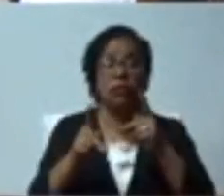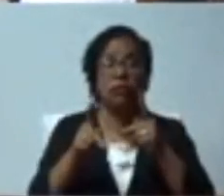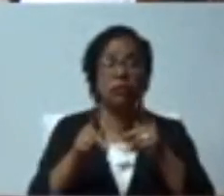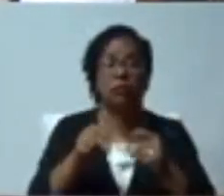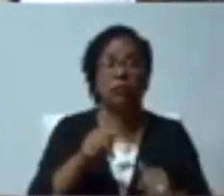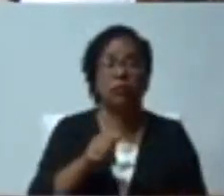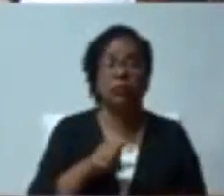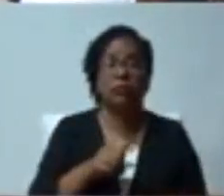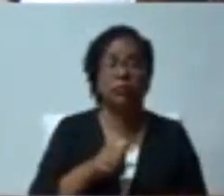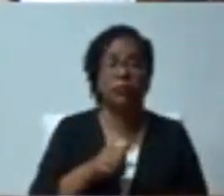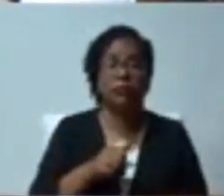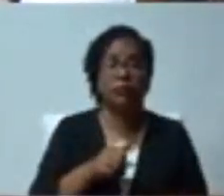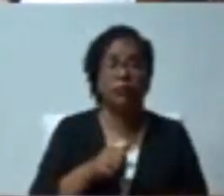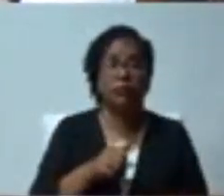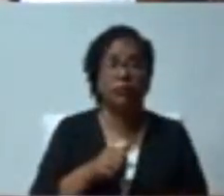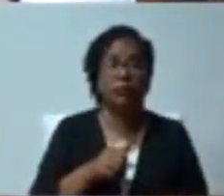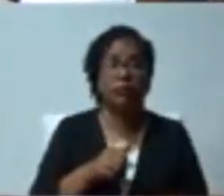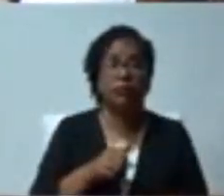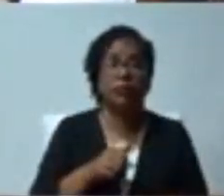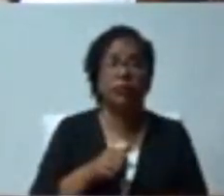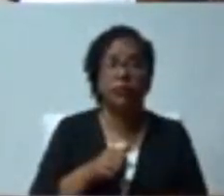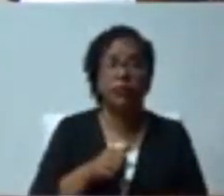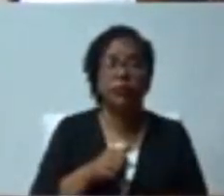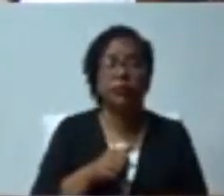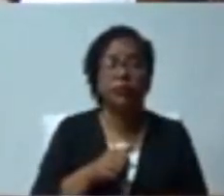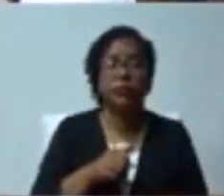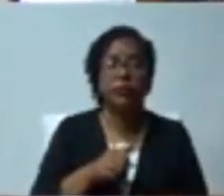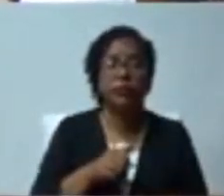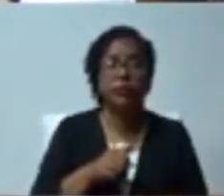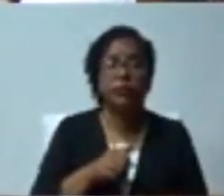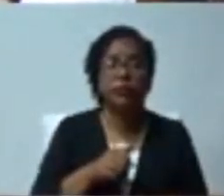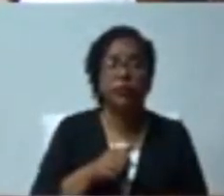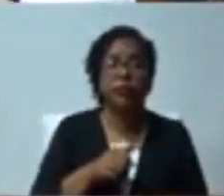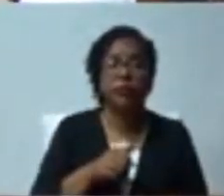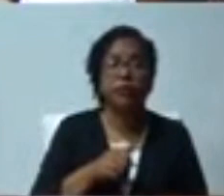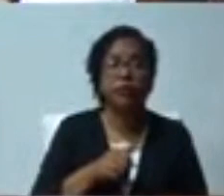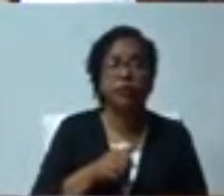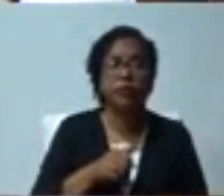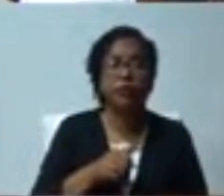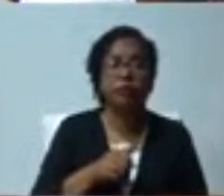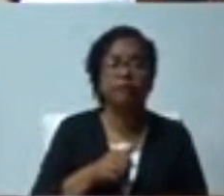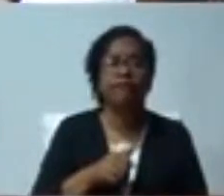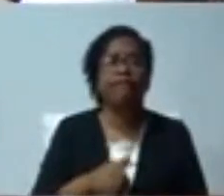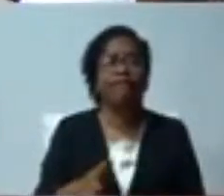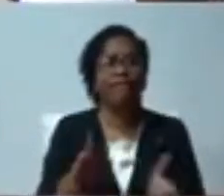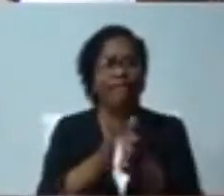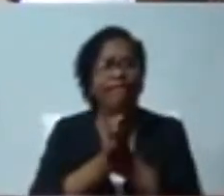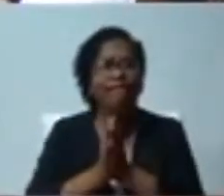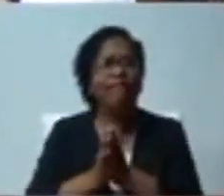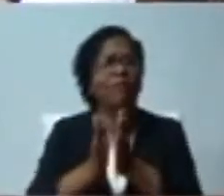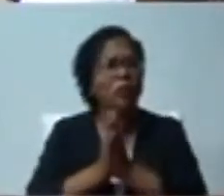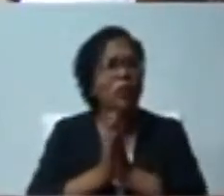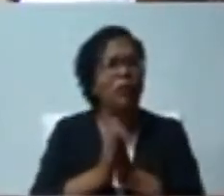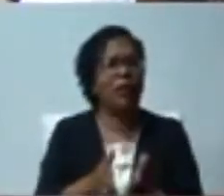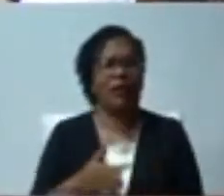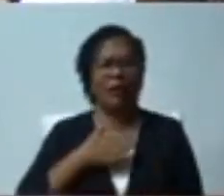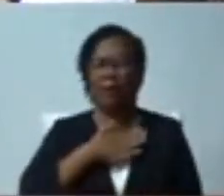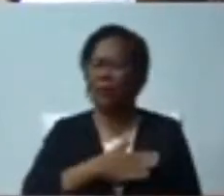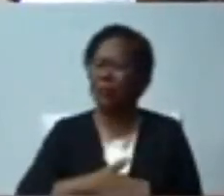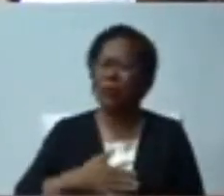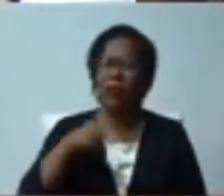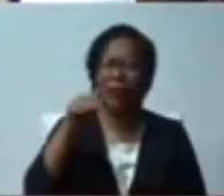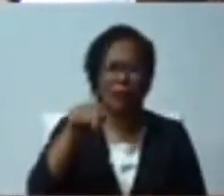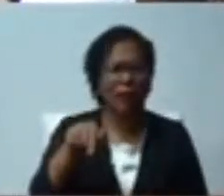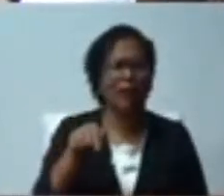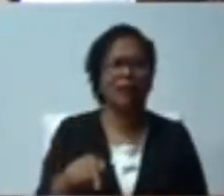aeropuertos nos reclaman que se tomen algunas medidas que ayuden a